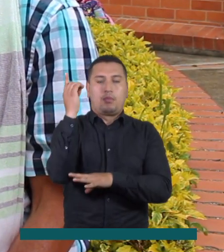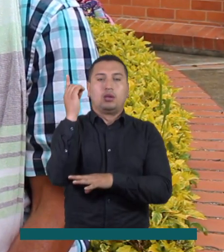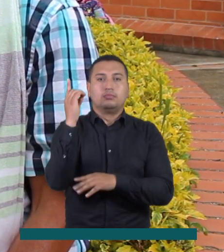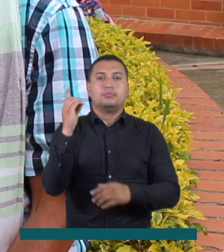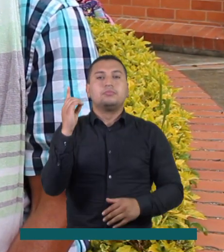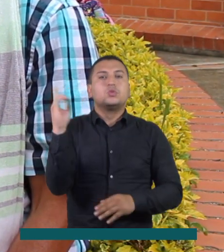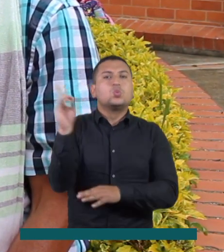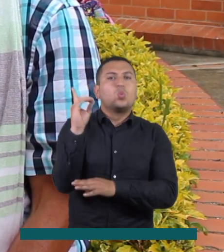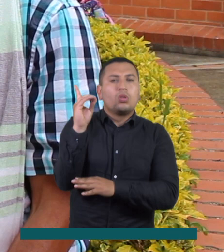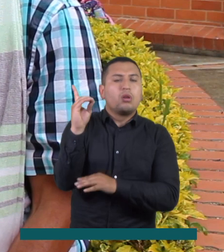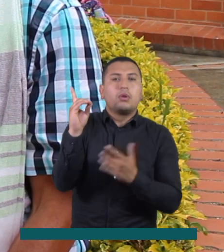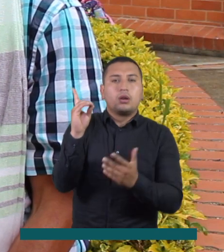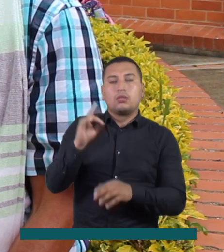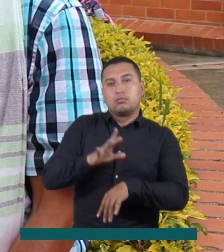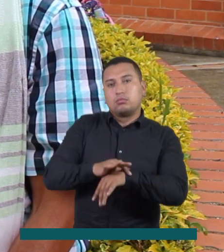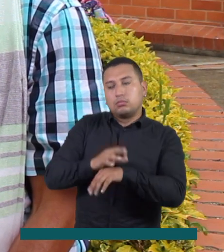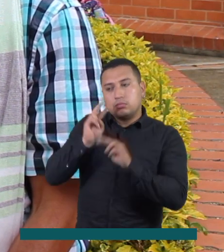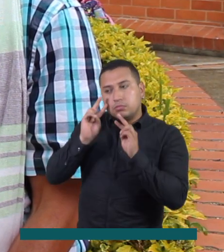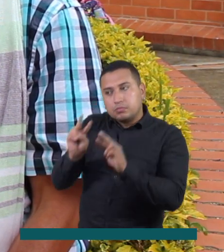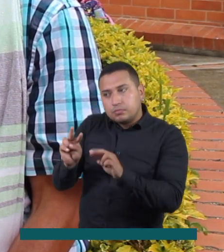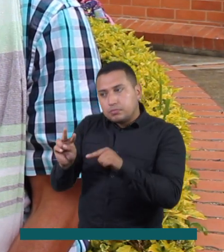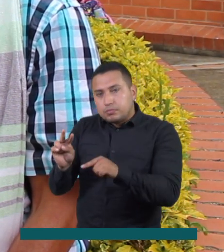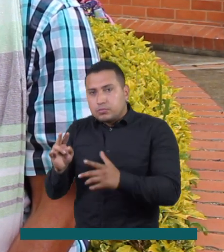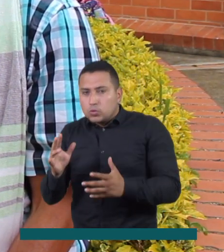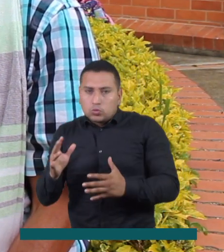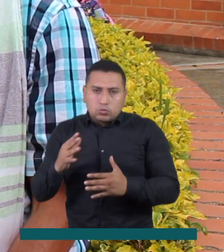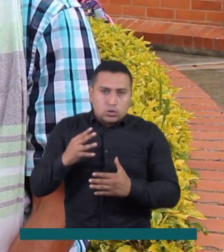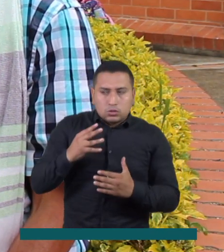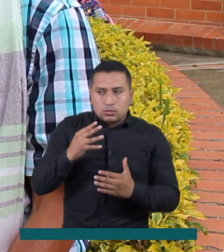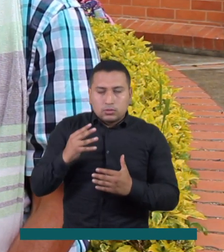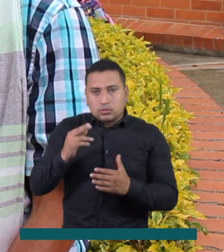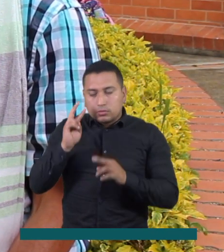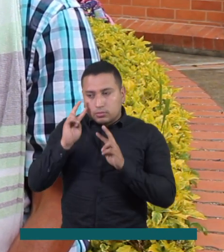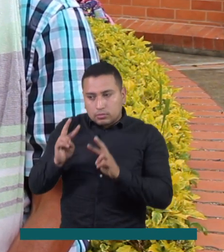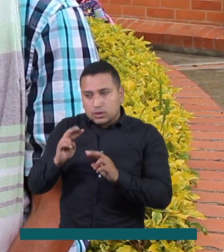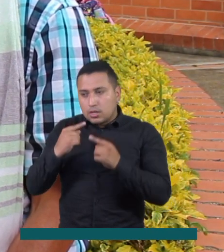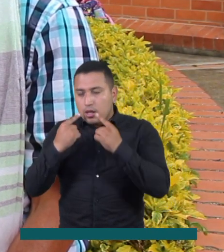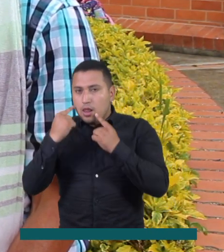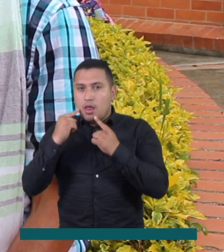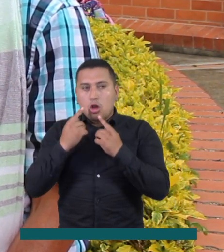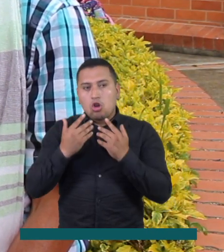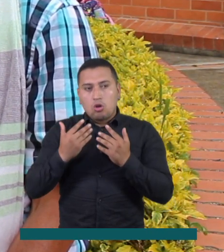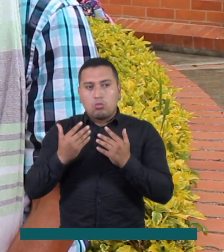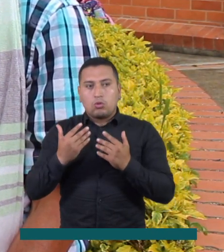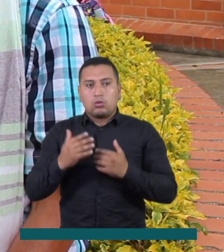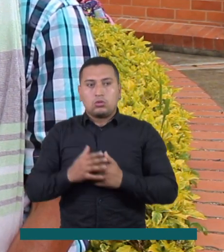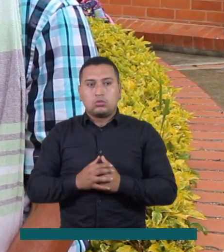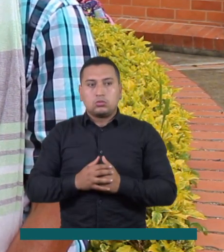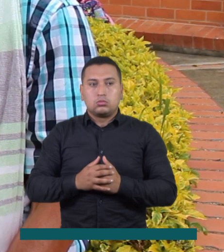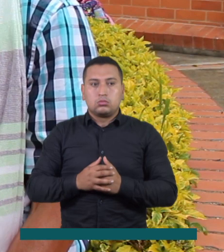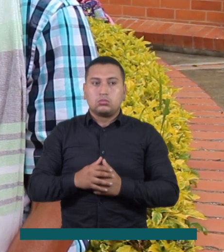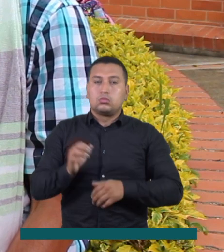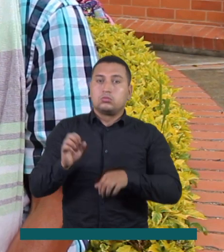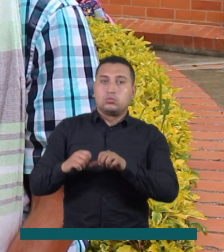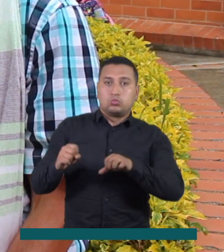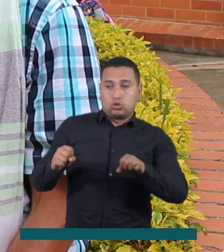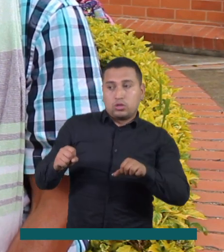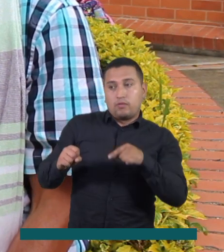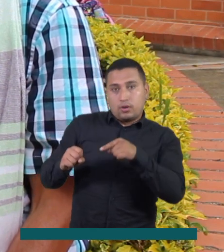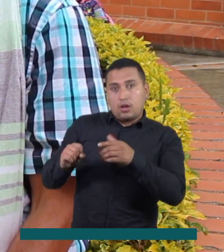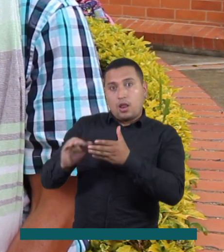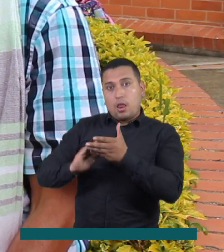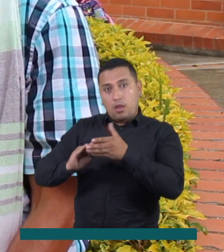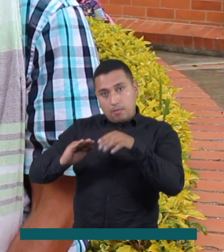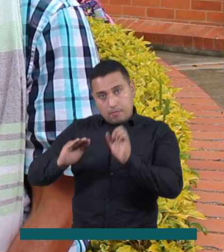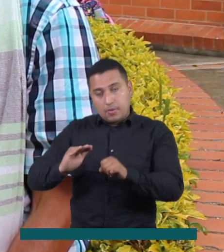para que los médicos lo pudieran revisar, valorar y darle un diagnóstico. Es posible curarle el problema que tiene en el